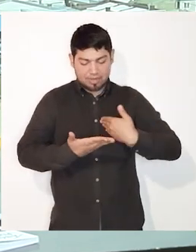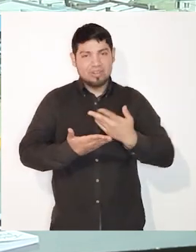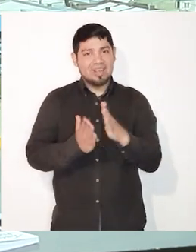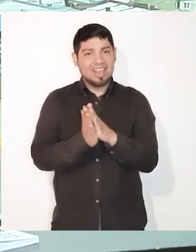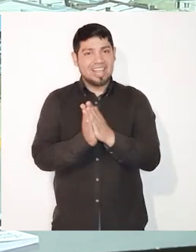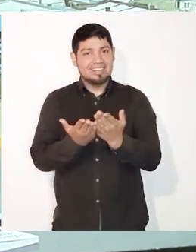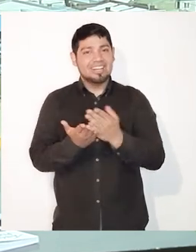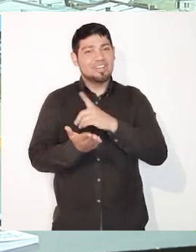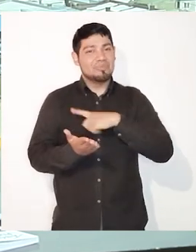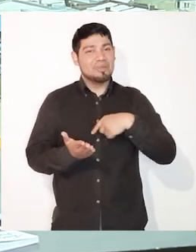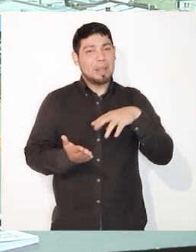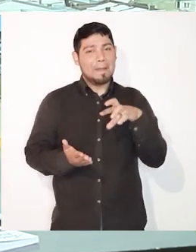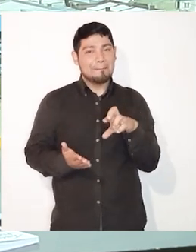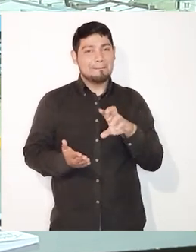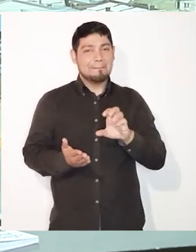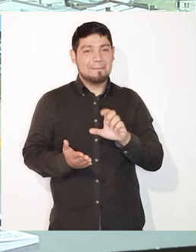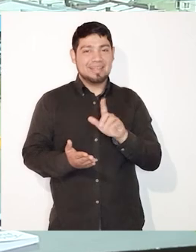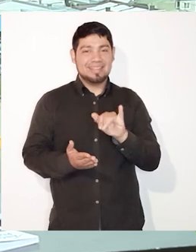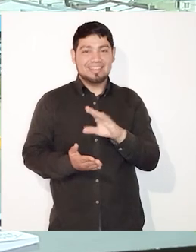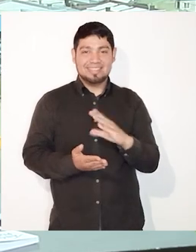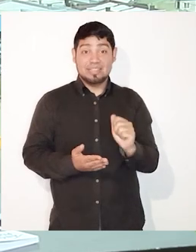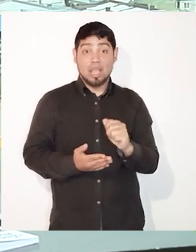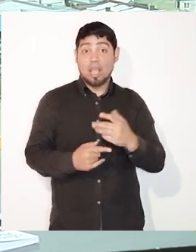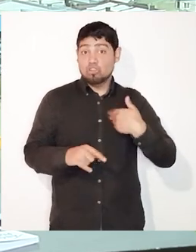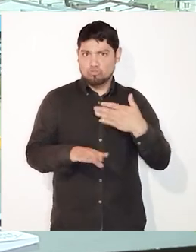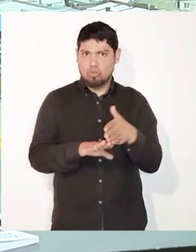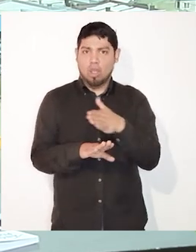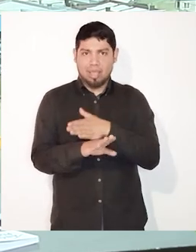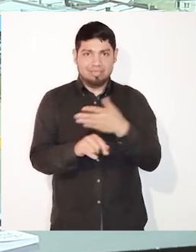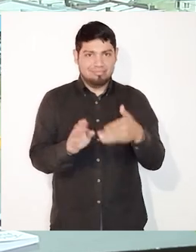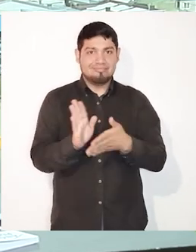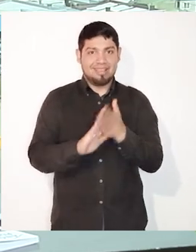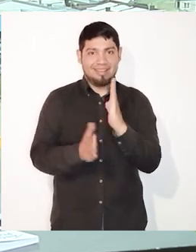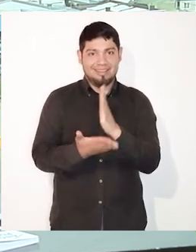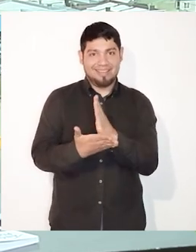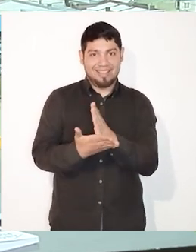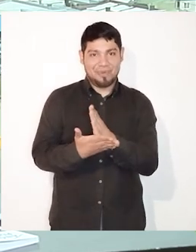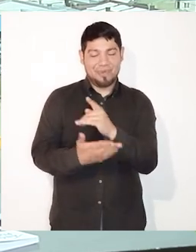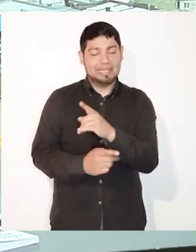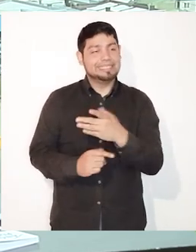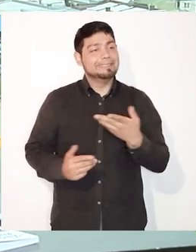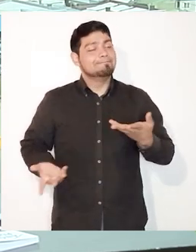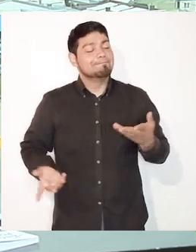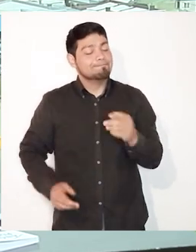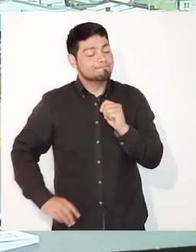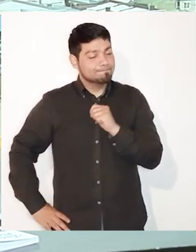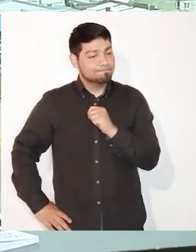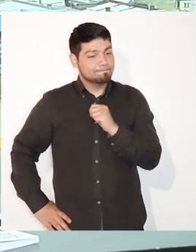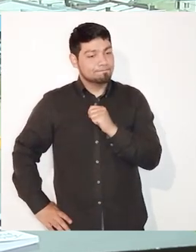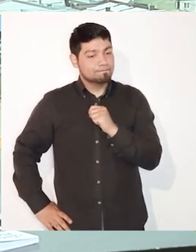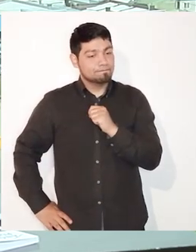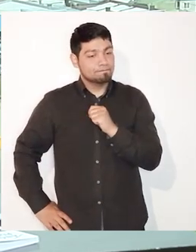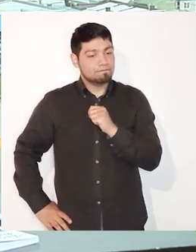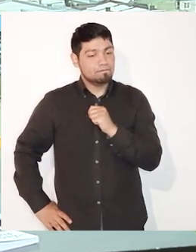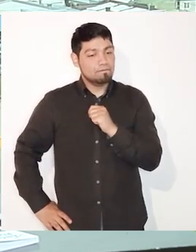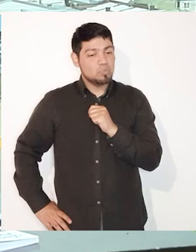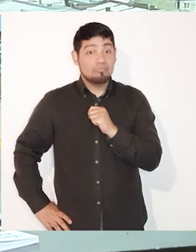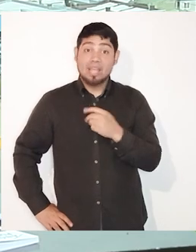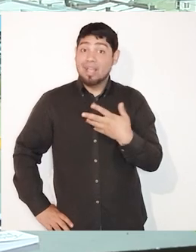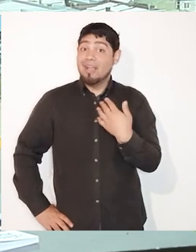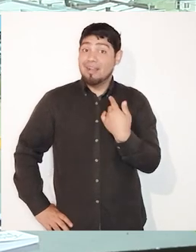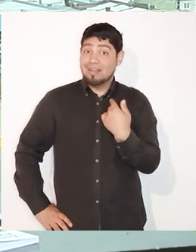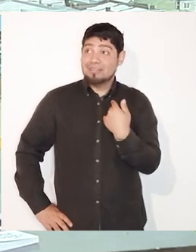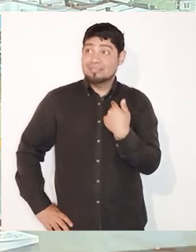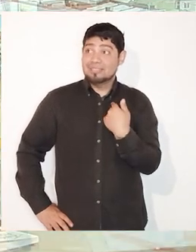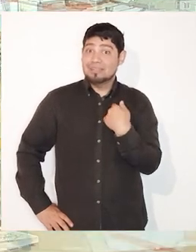revista que se llamaba El Peneca, antes de ir a la escuela incluso. Eso era para que, para